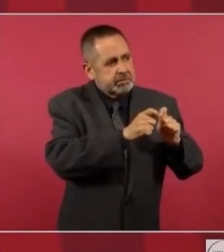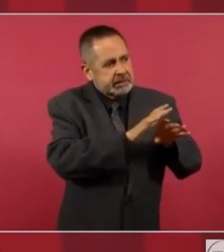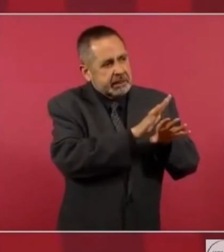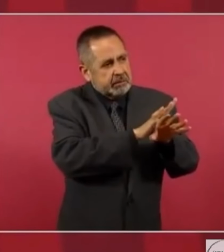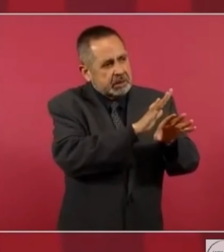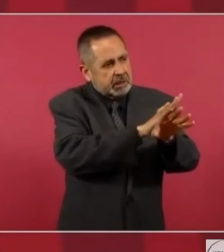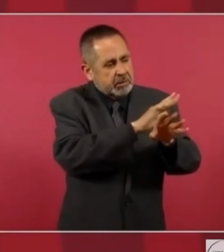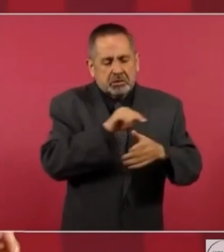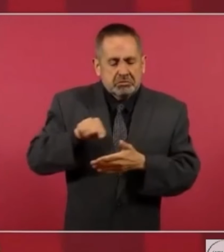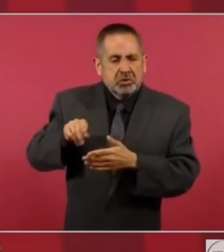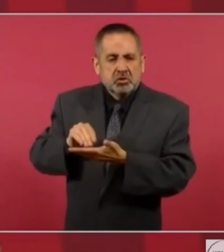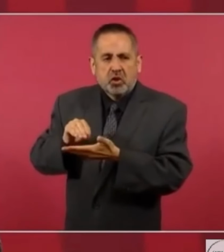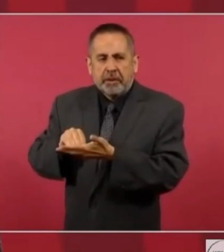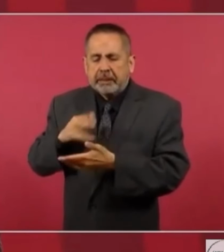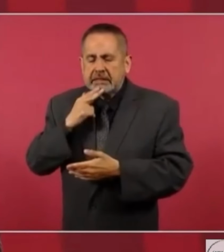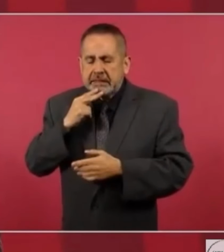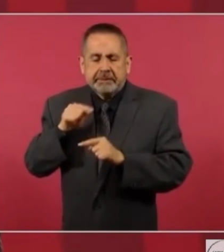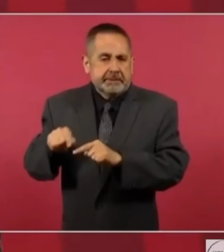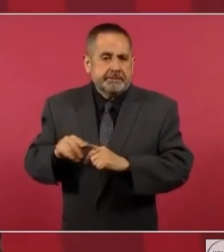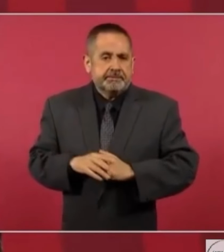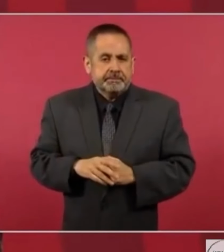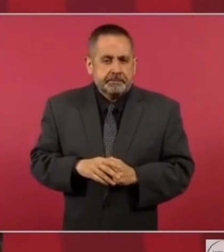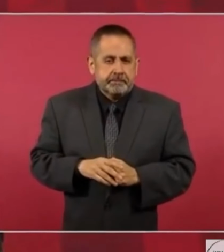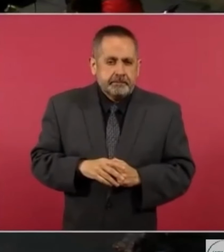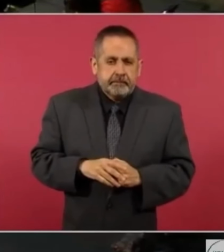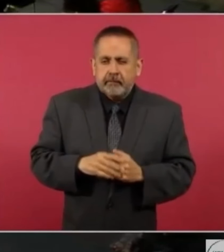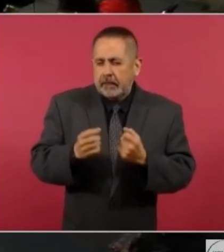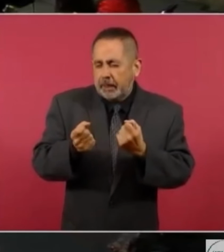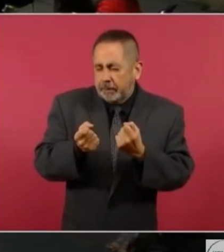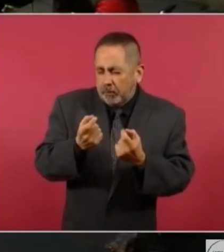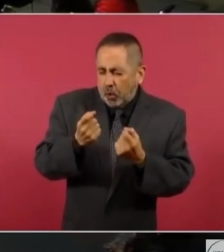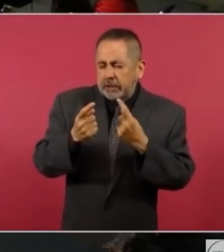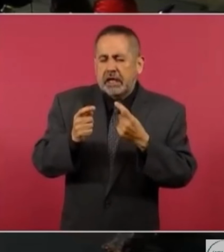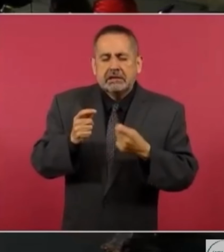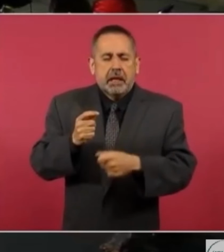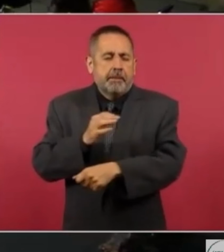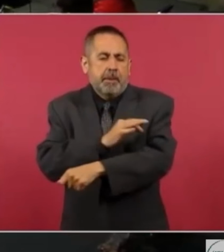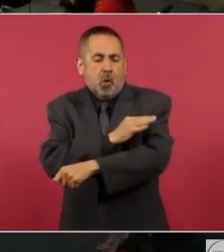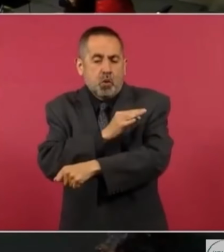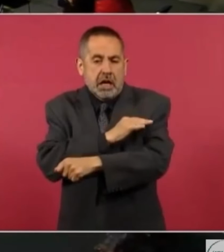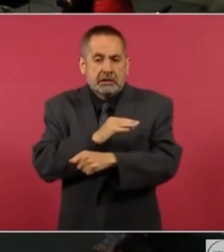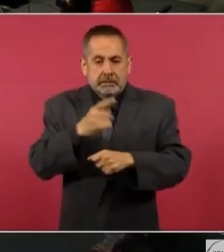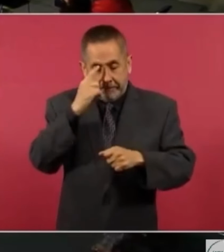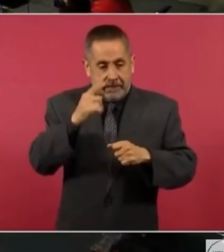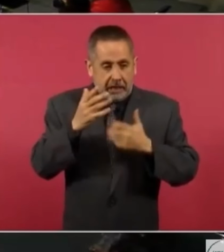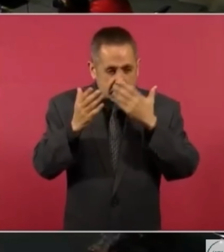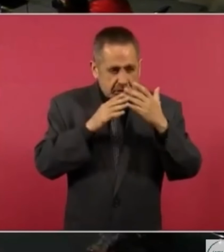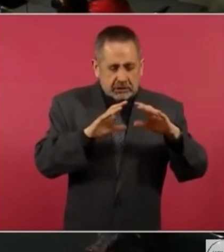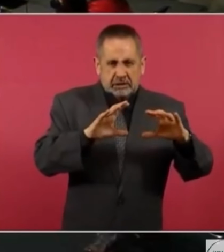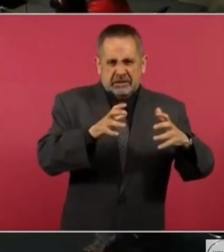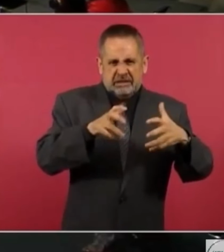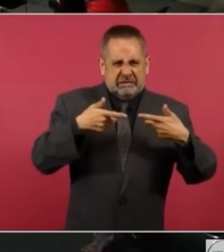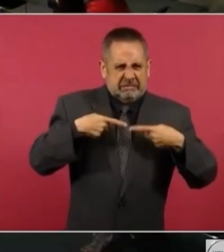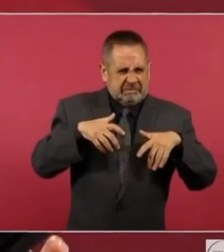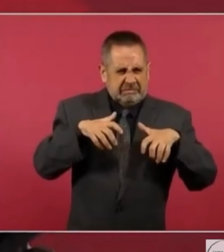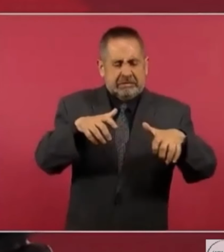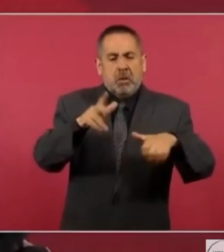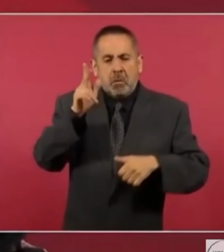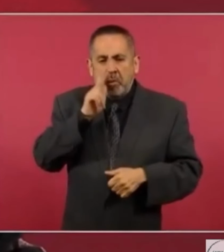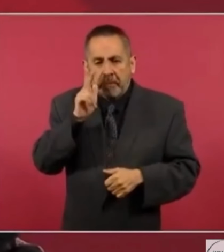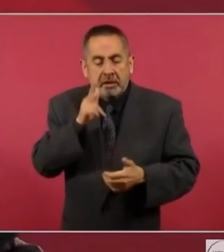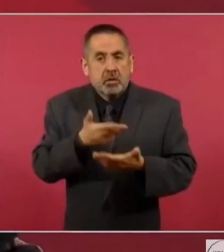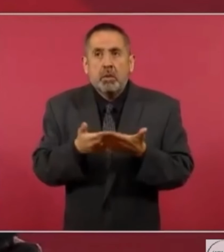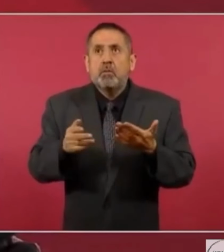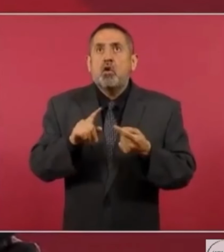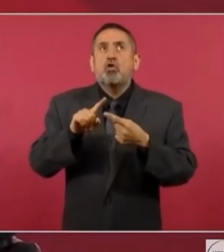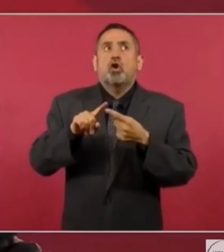existen. Y hay pocas vacunas para las que se han hecho estudios de población, en grandes poblaciones. Concretamente